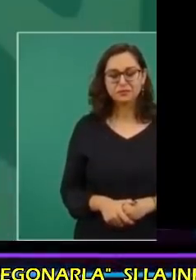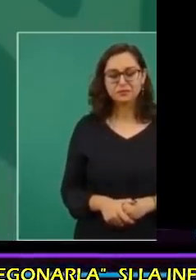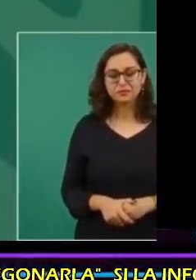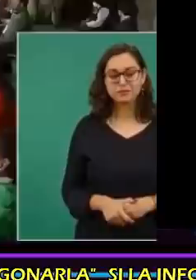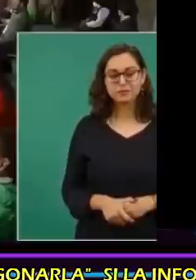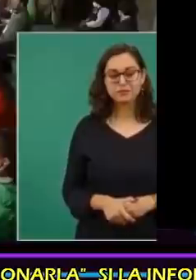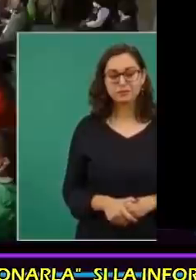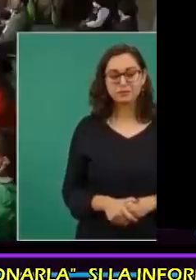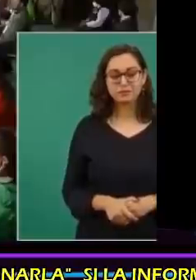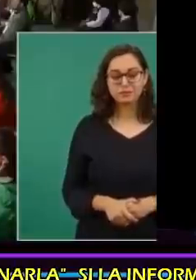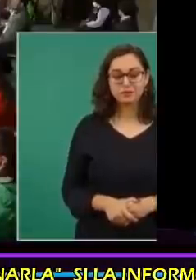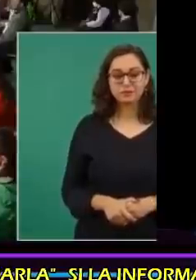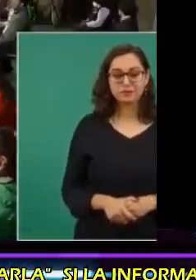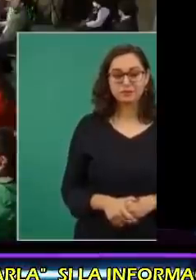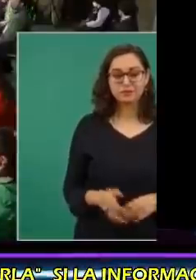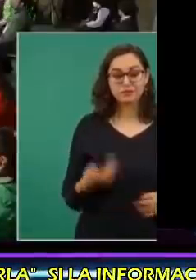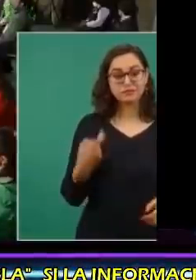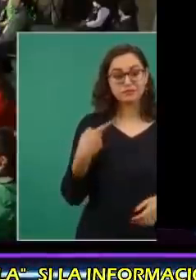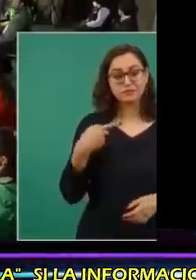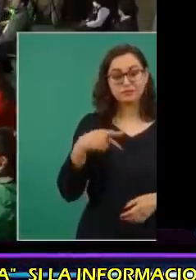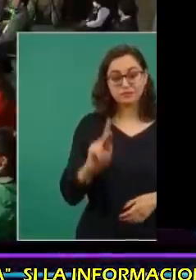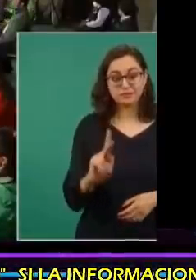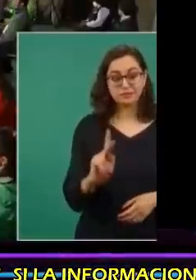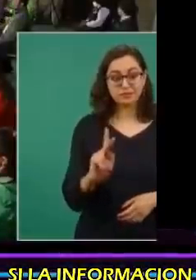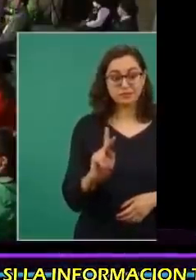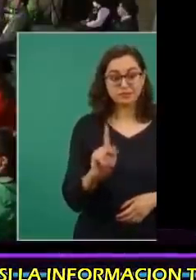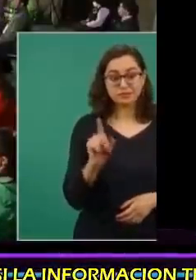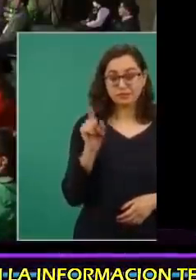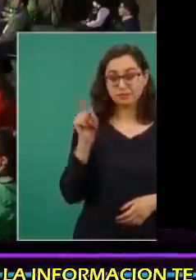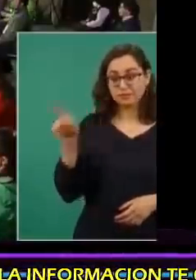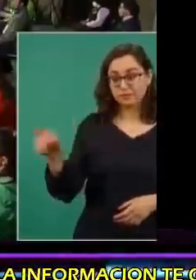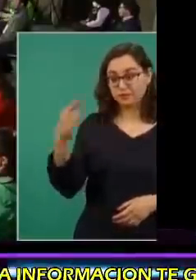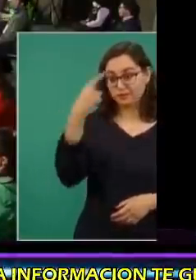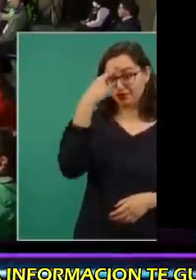d pensamiento conservador